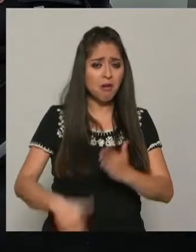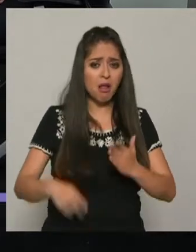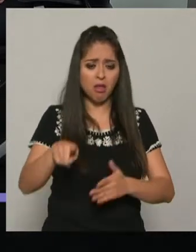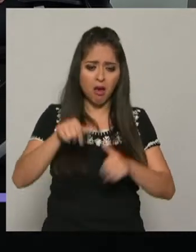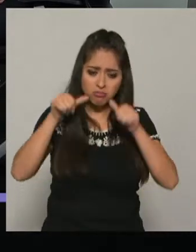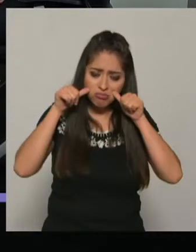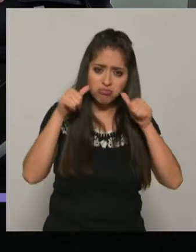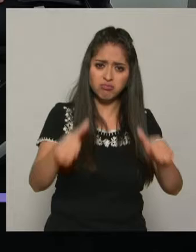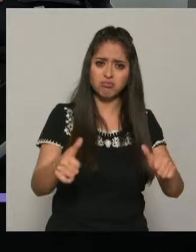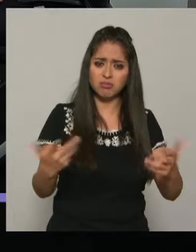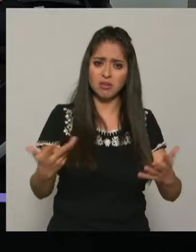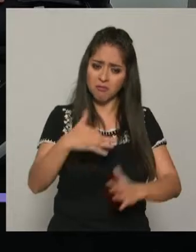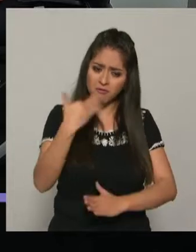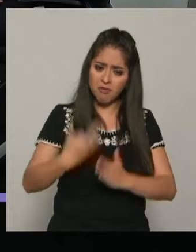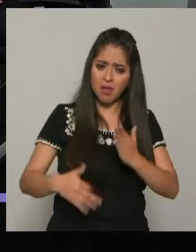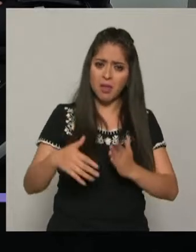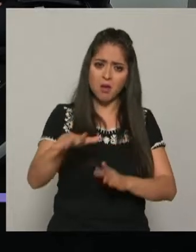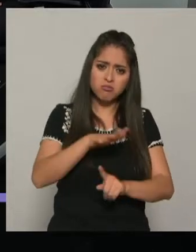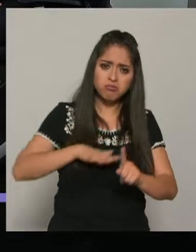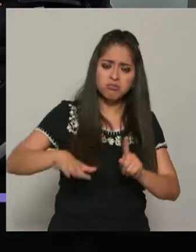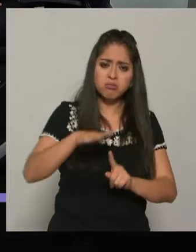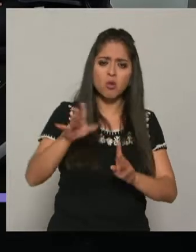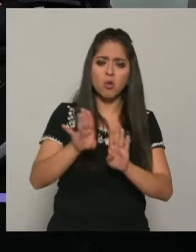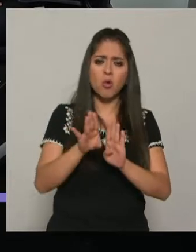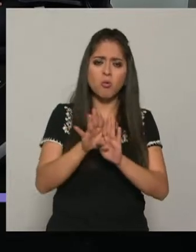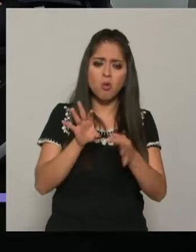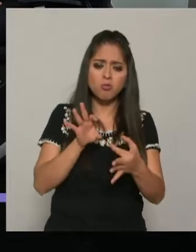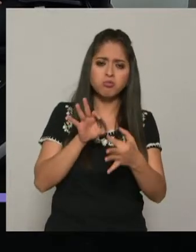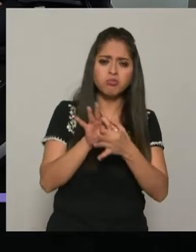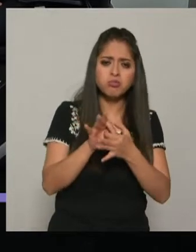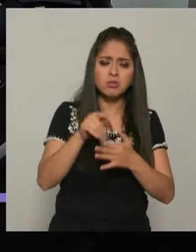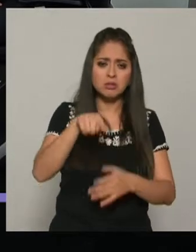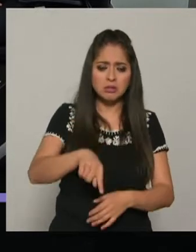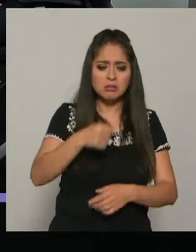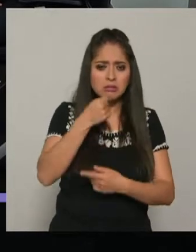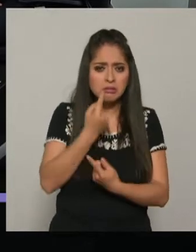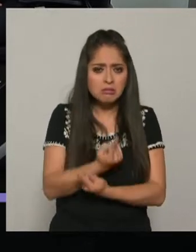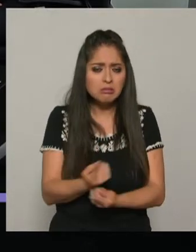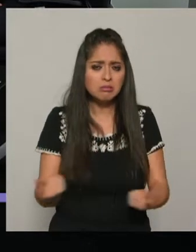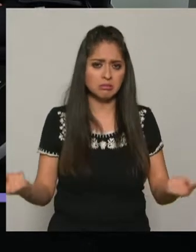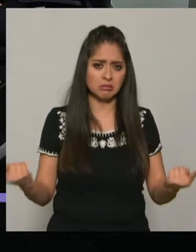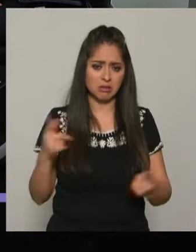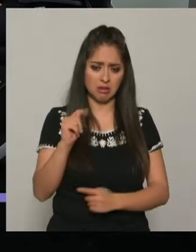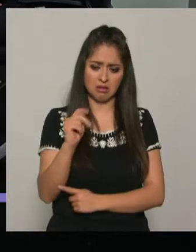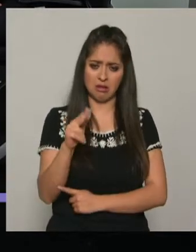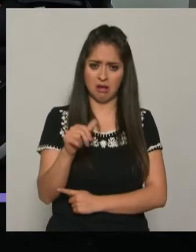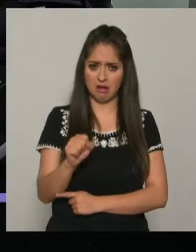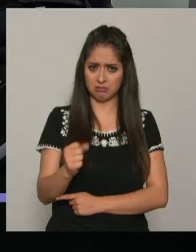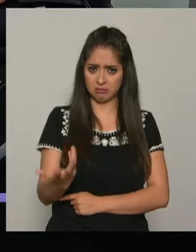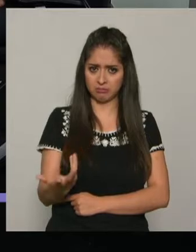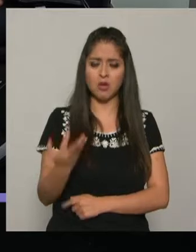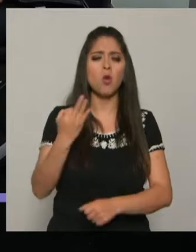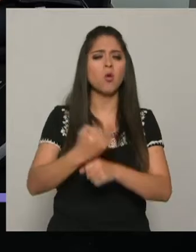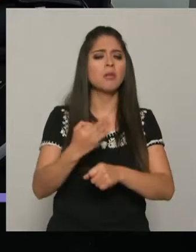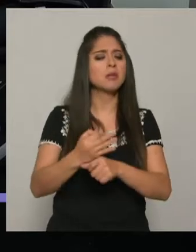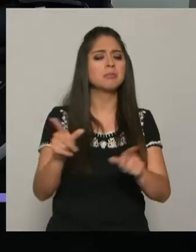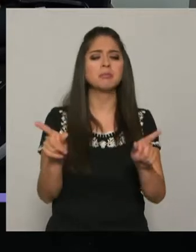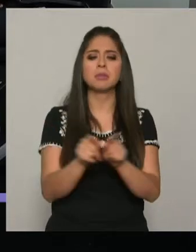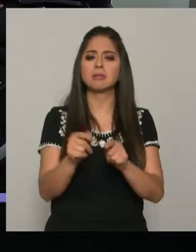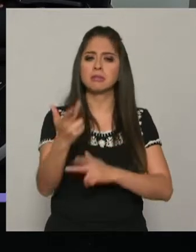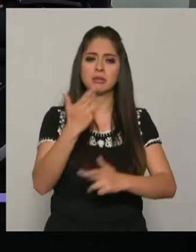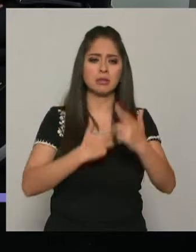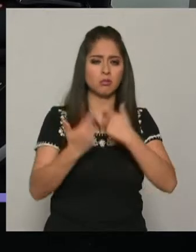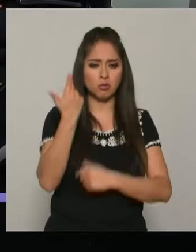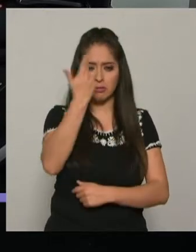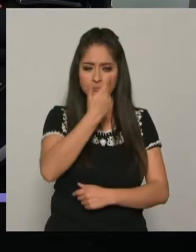ha girado también el equilibrio hacia este sector de niñas y niños trans. ¿Te parece si vamos a una pausa, regresamos para analizar